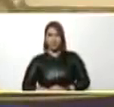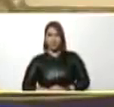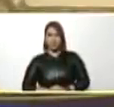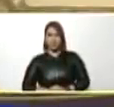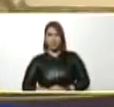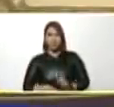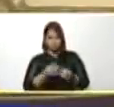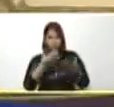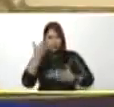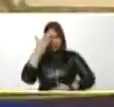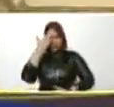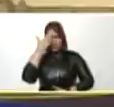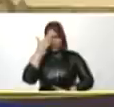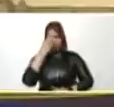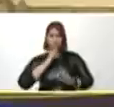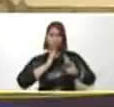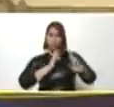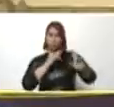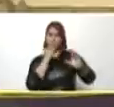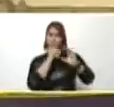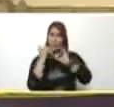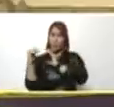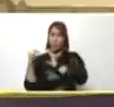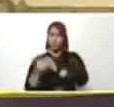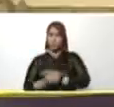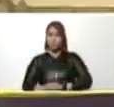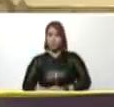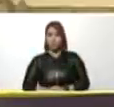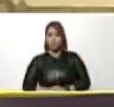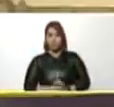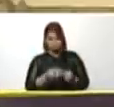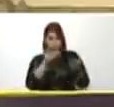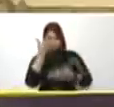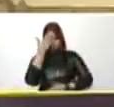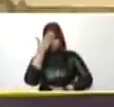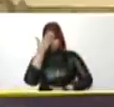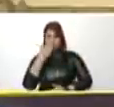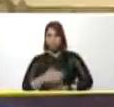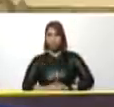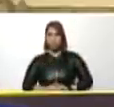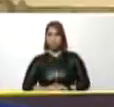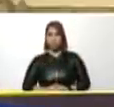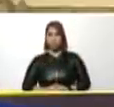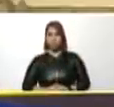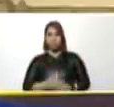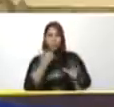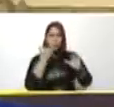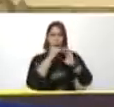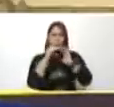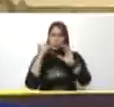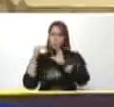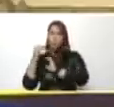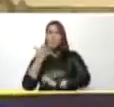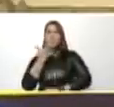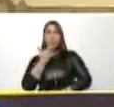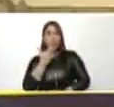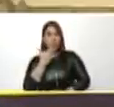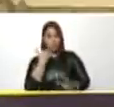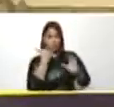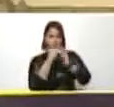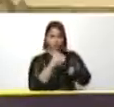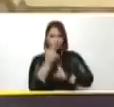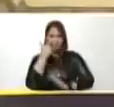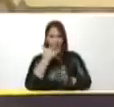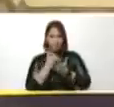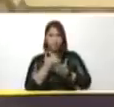Ustedes saben que yo contesto mis mensajes. Saben ustedes, ¿verdad? Y mando mensajes, por ejemplo, le voy a mandar este mensaje,